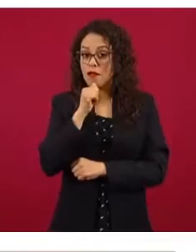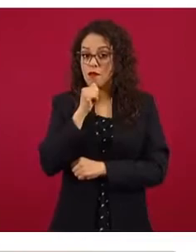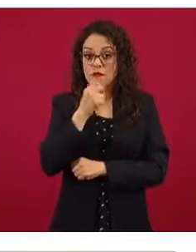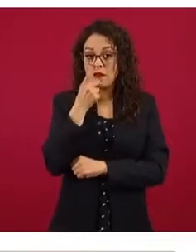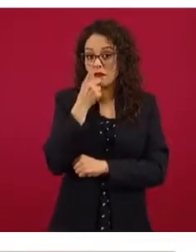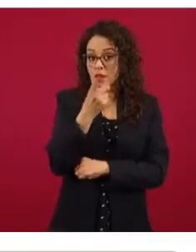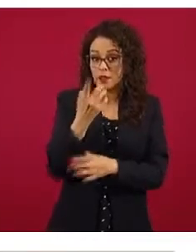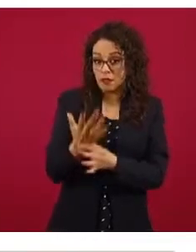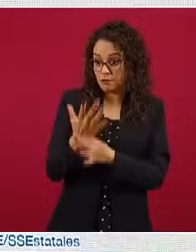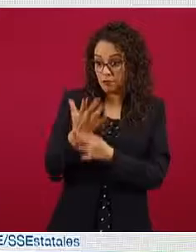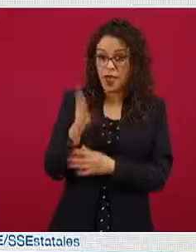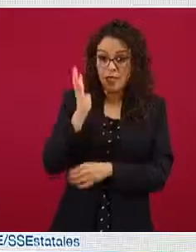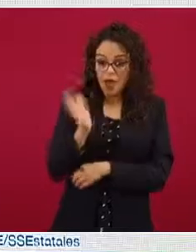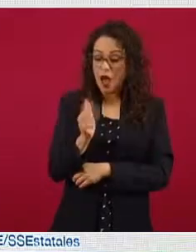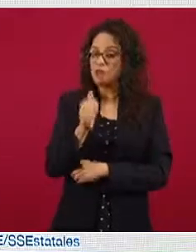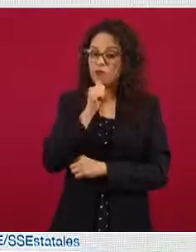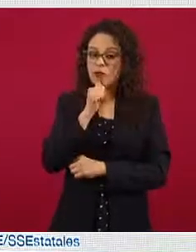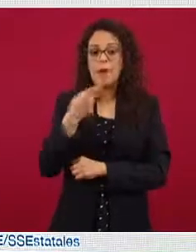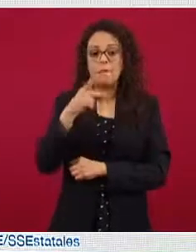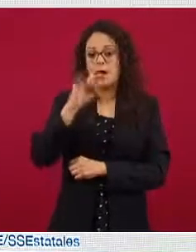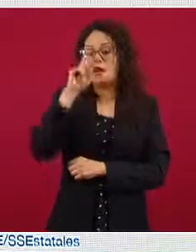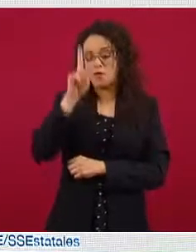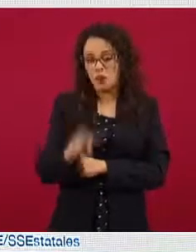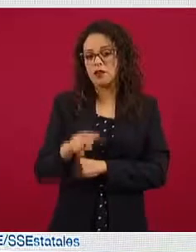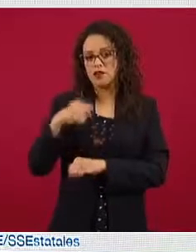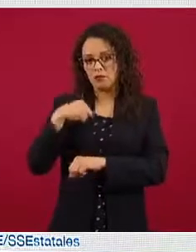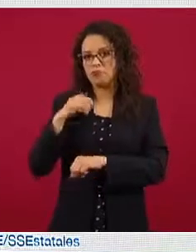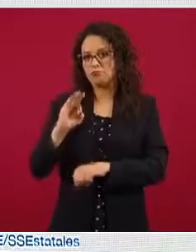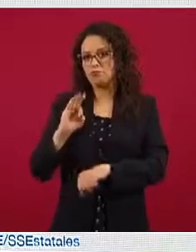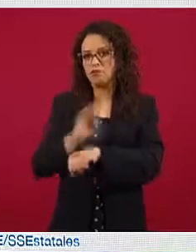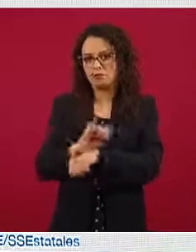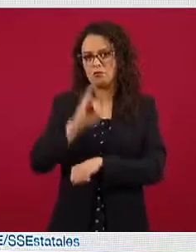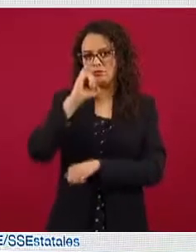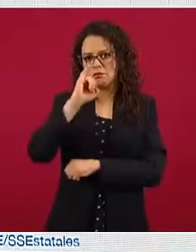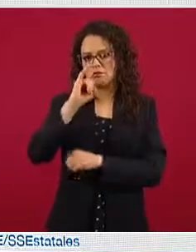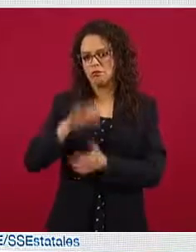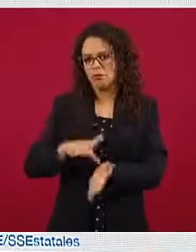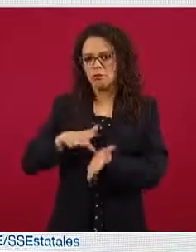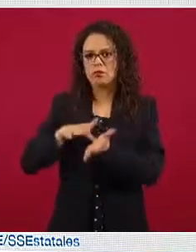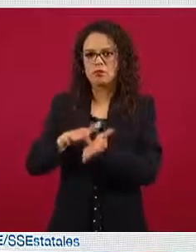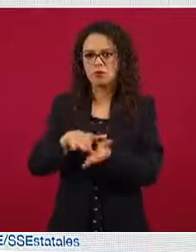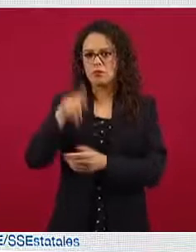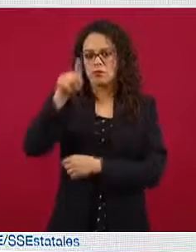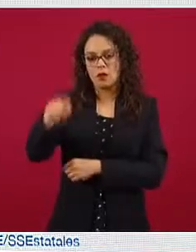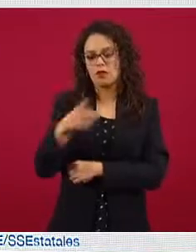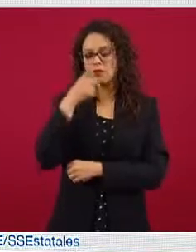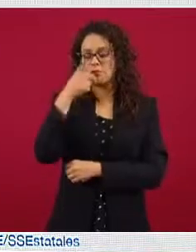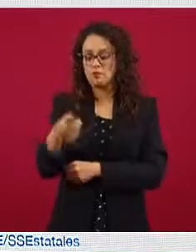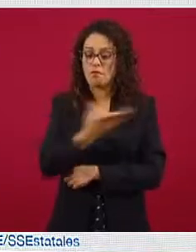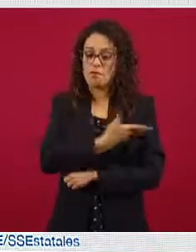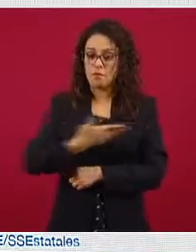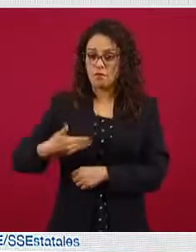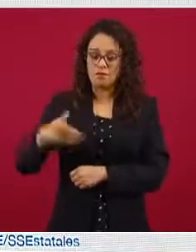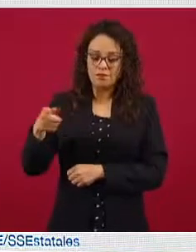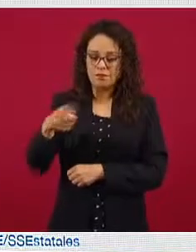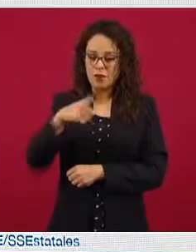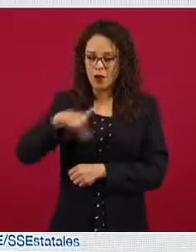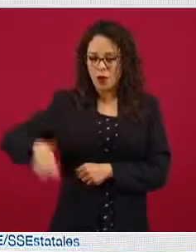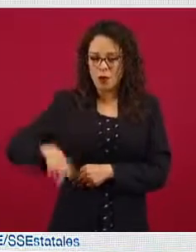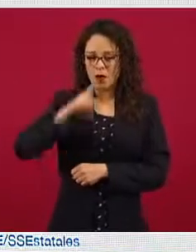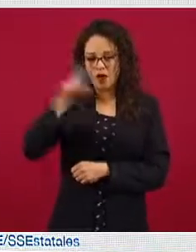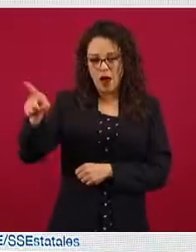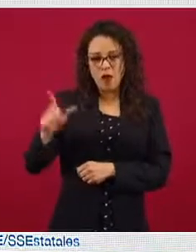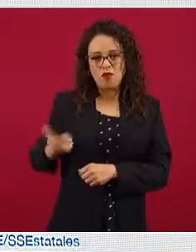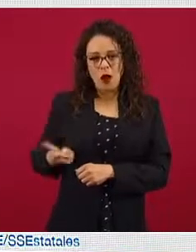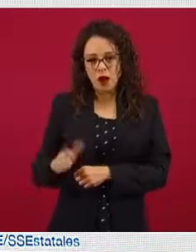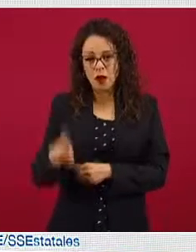rojo, pero respaldamos por completo la muy sensata y oportuna disposición del gobierno de Guanajuato de hacer medidas de